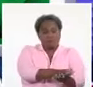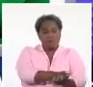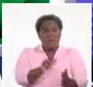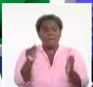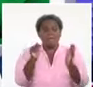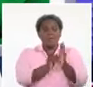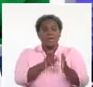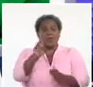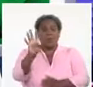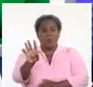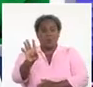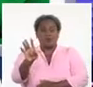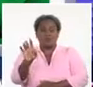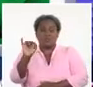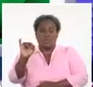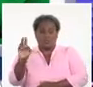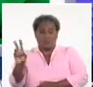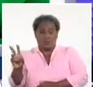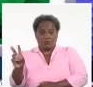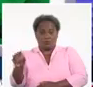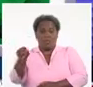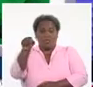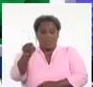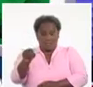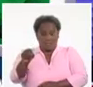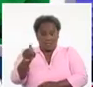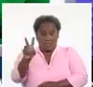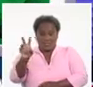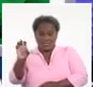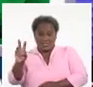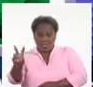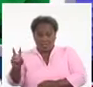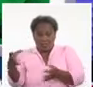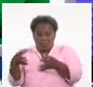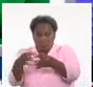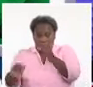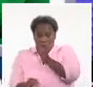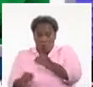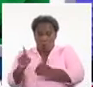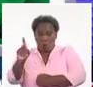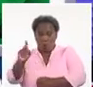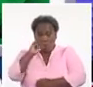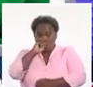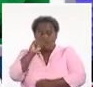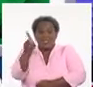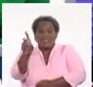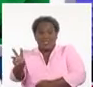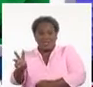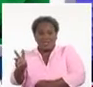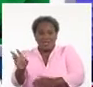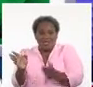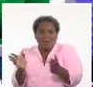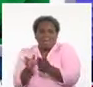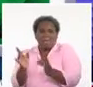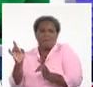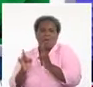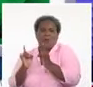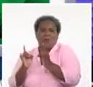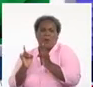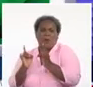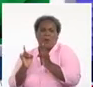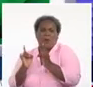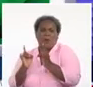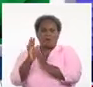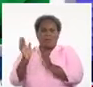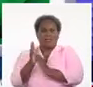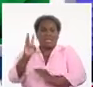1.462. De esos 27 menores de un año, 13 menores de 6 meses y de ellos 3